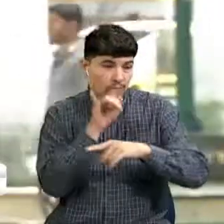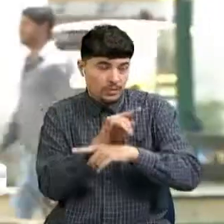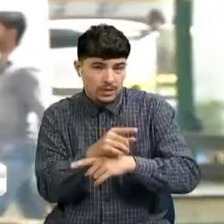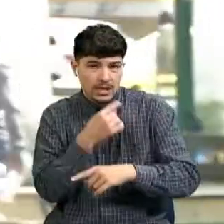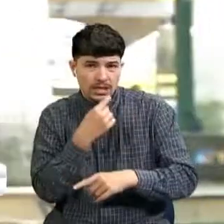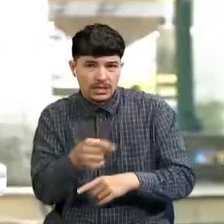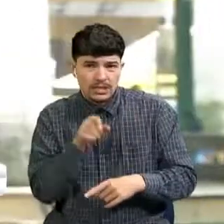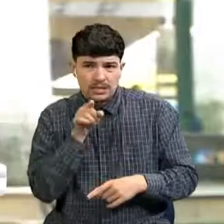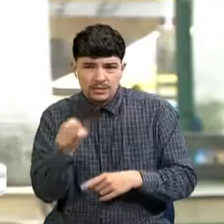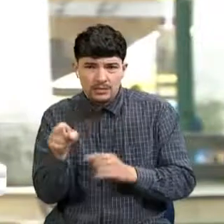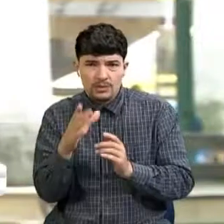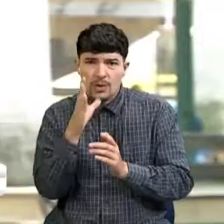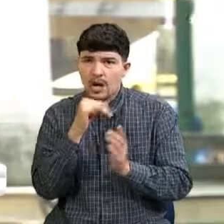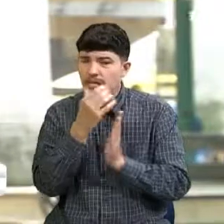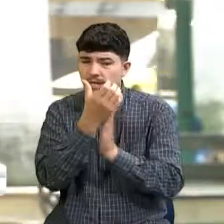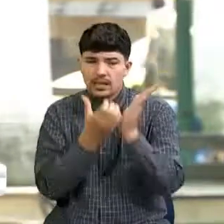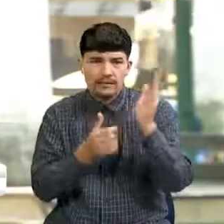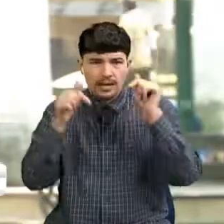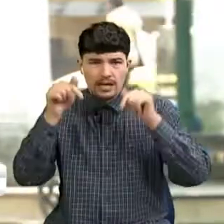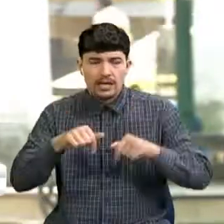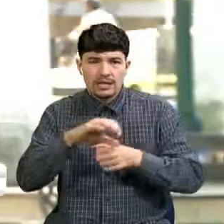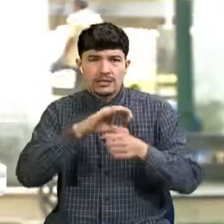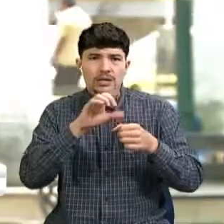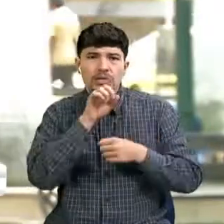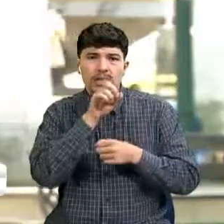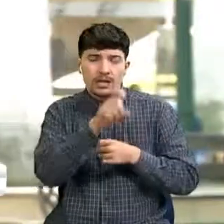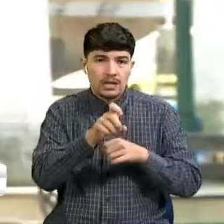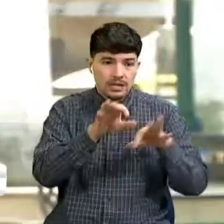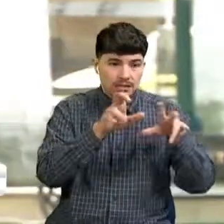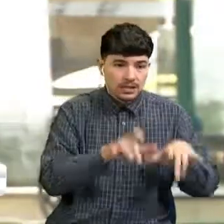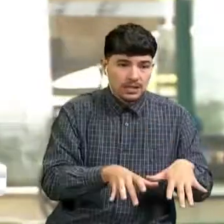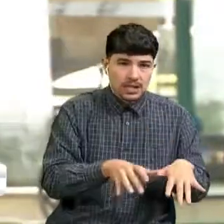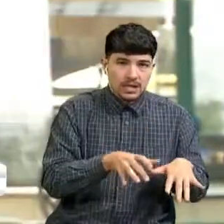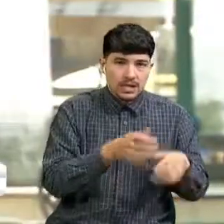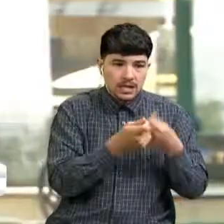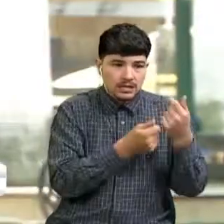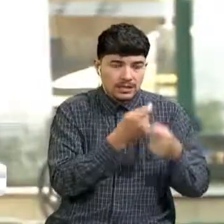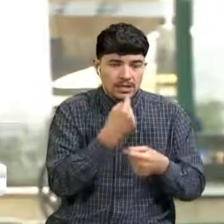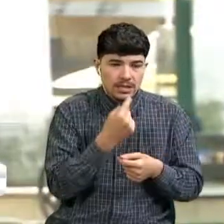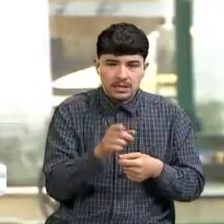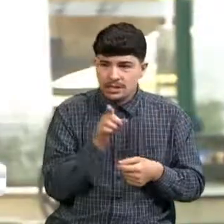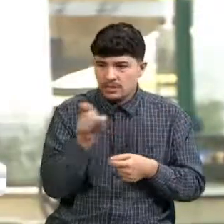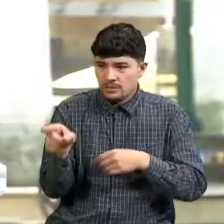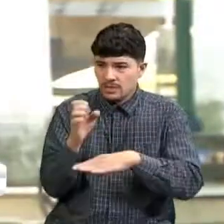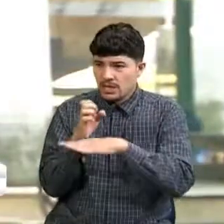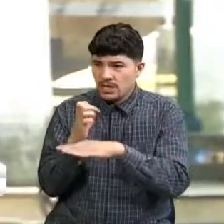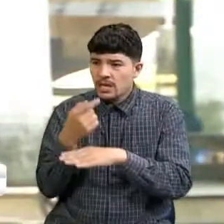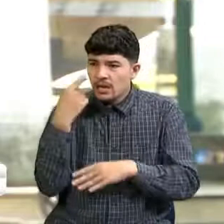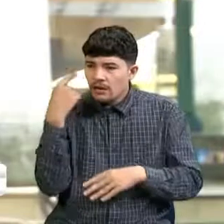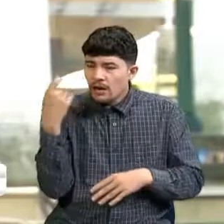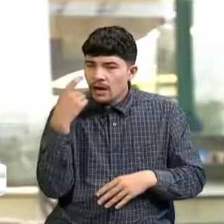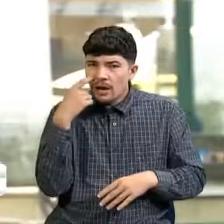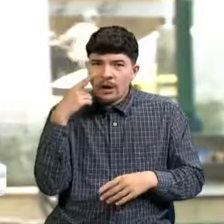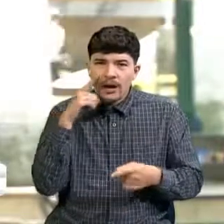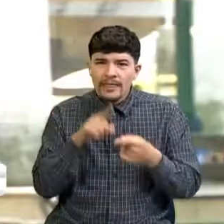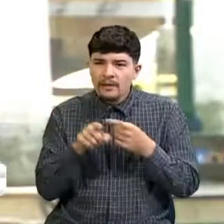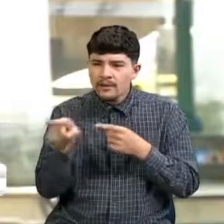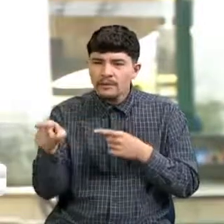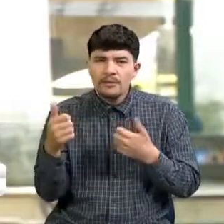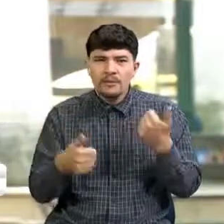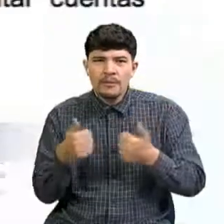que no está certificado el municipio la secretaria de hacienda asegura que el ente de control solo busca desinformar a la